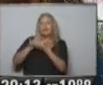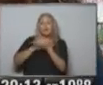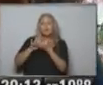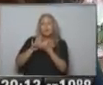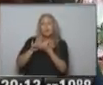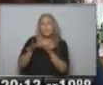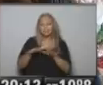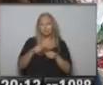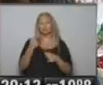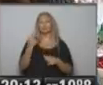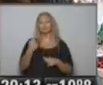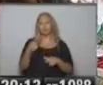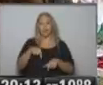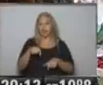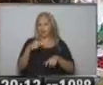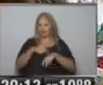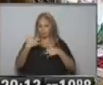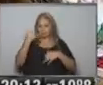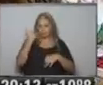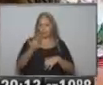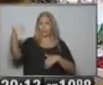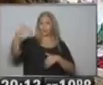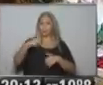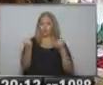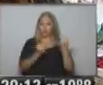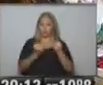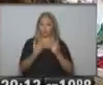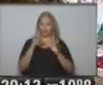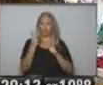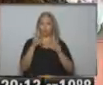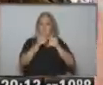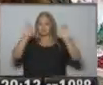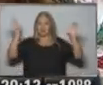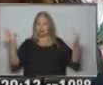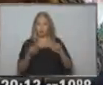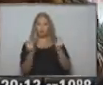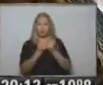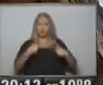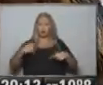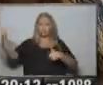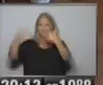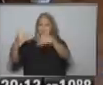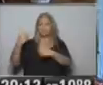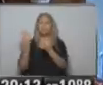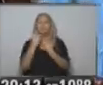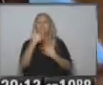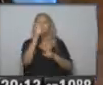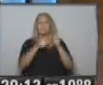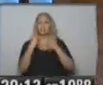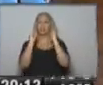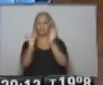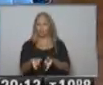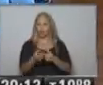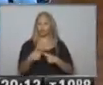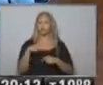manera esto, dijimos, bueno, es el momento. Vino un camión con dos acoplados, lleno de cosas, muchísimas gracias a la gente que donó. Y bueno, y en